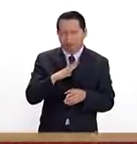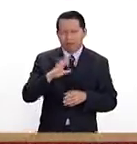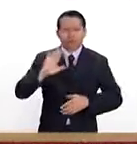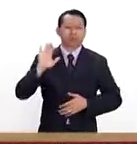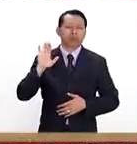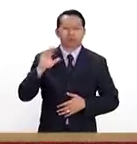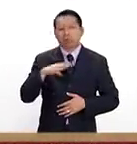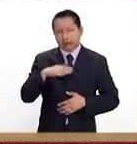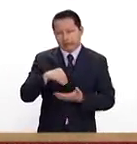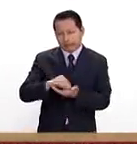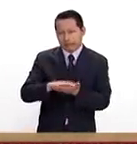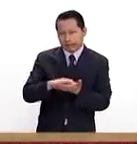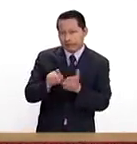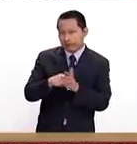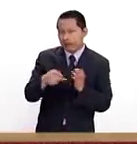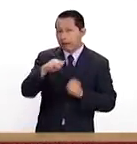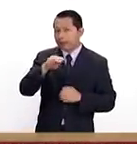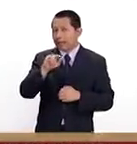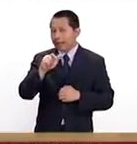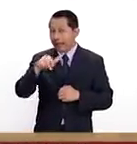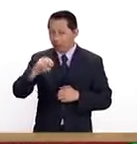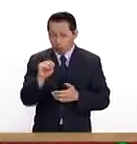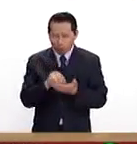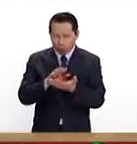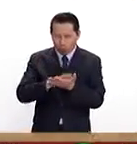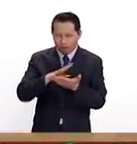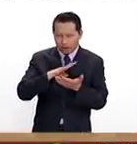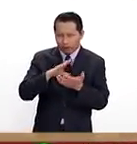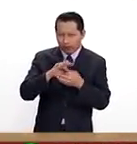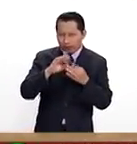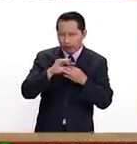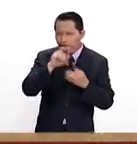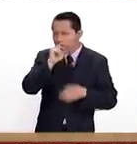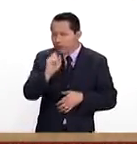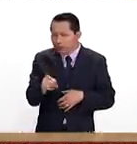Milenio, argumentábamos que